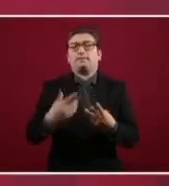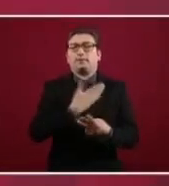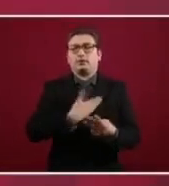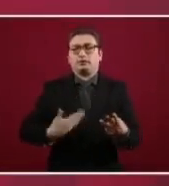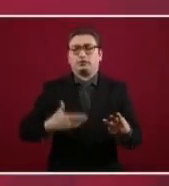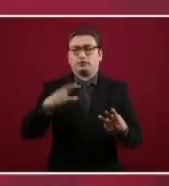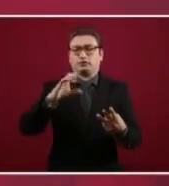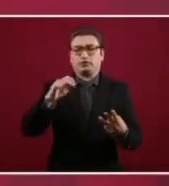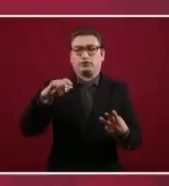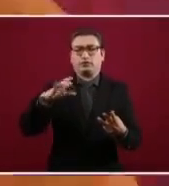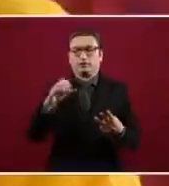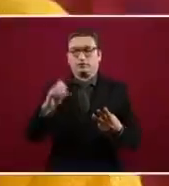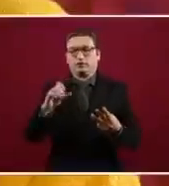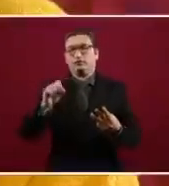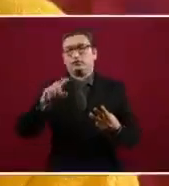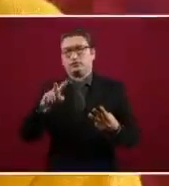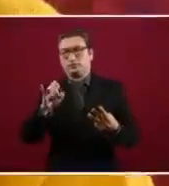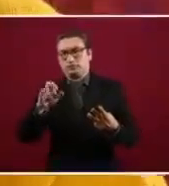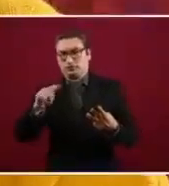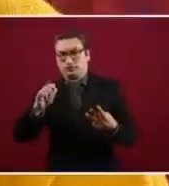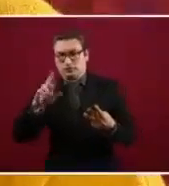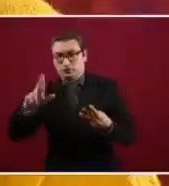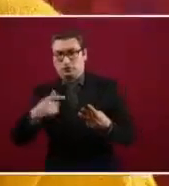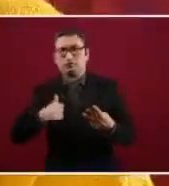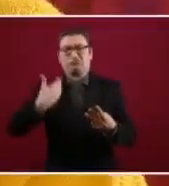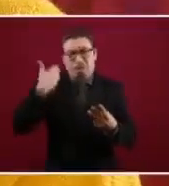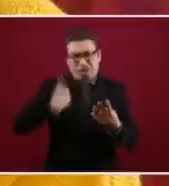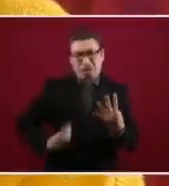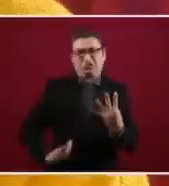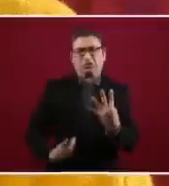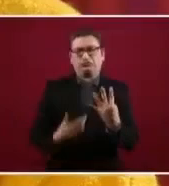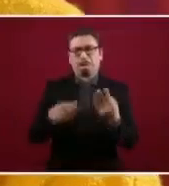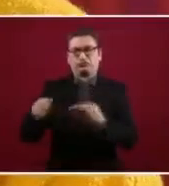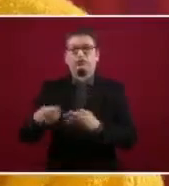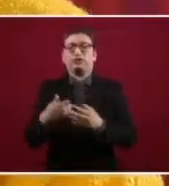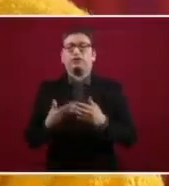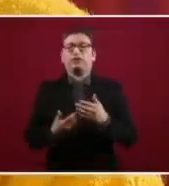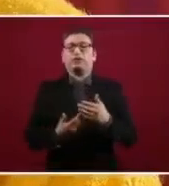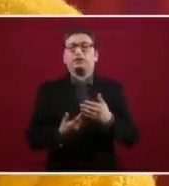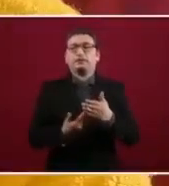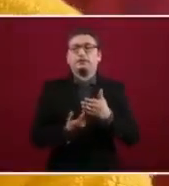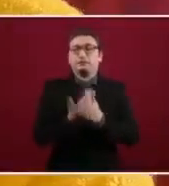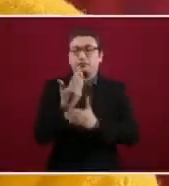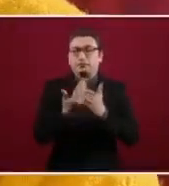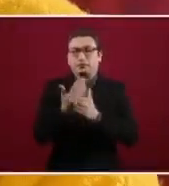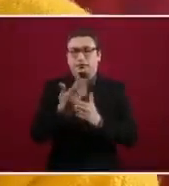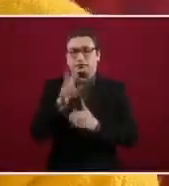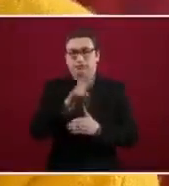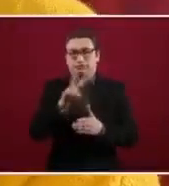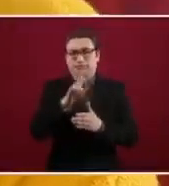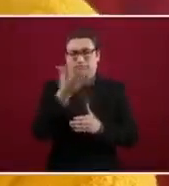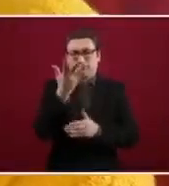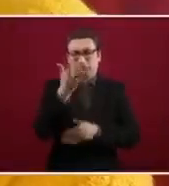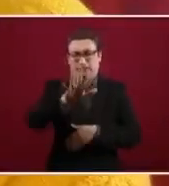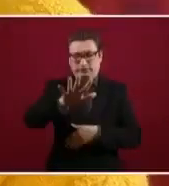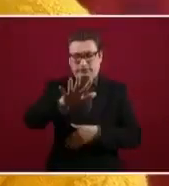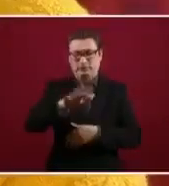la concanaco servytur y quien habla a las 10 de la mañana del viernes también